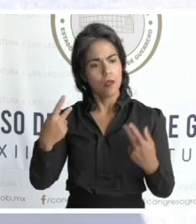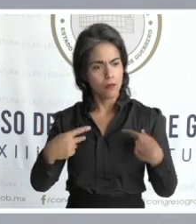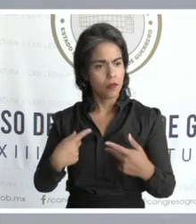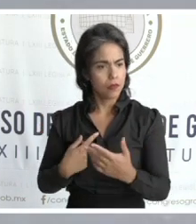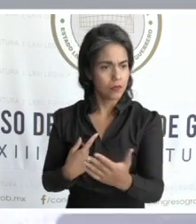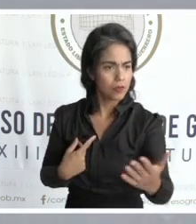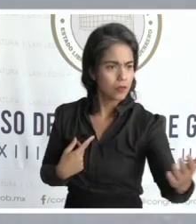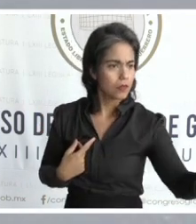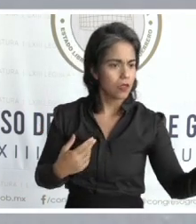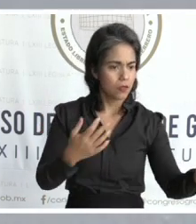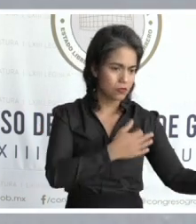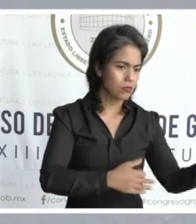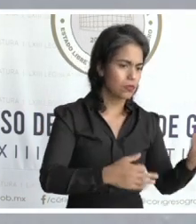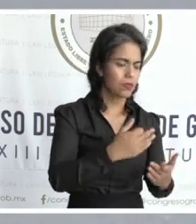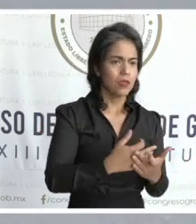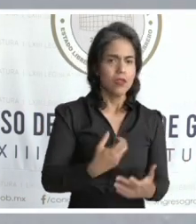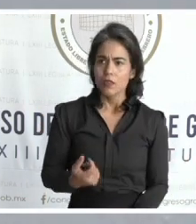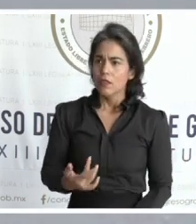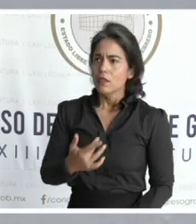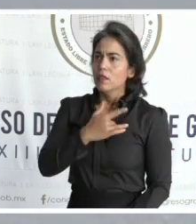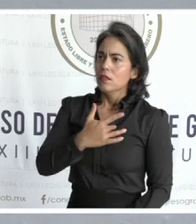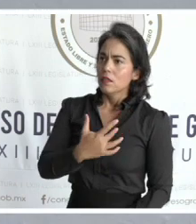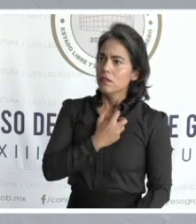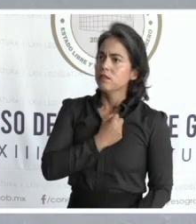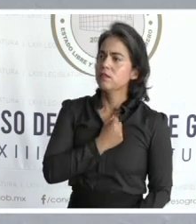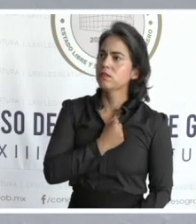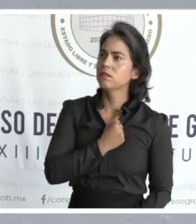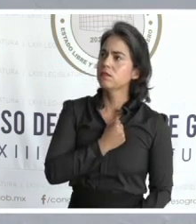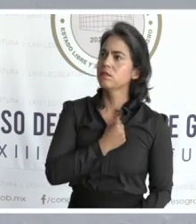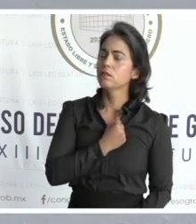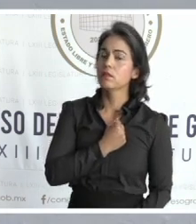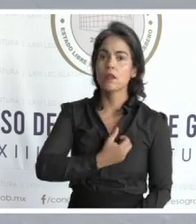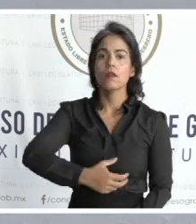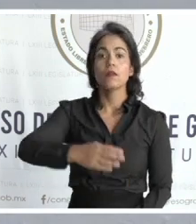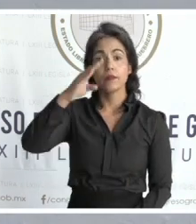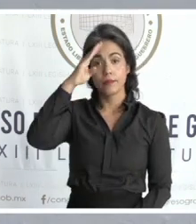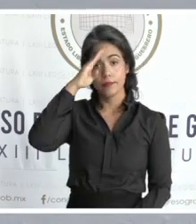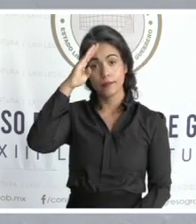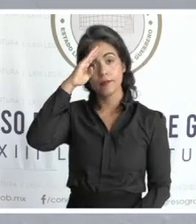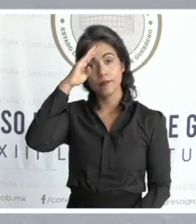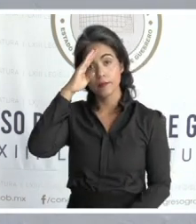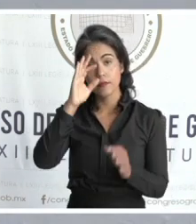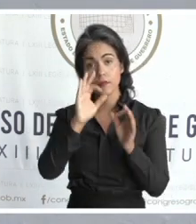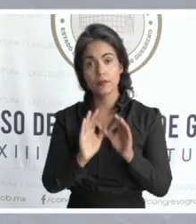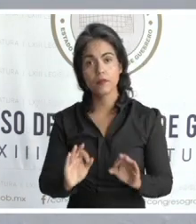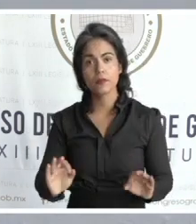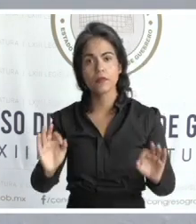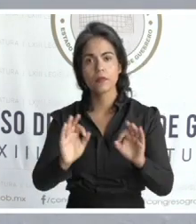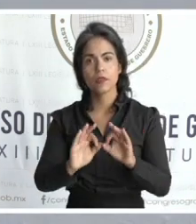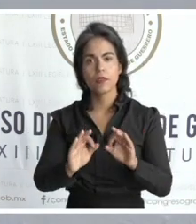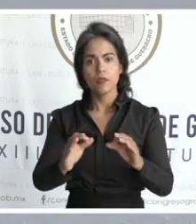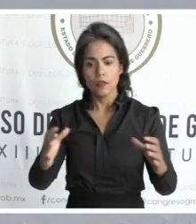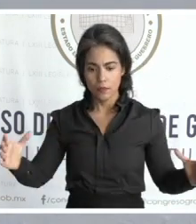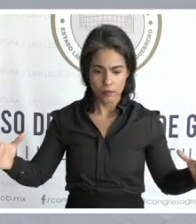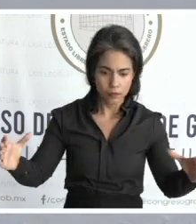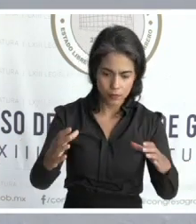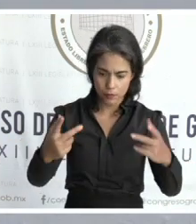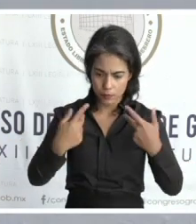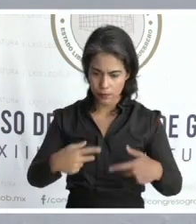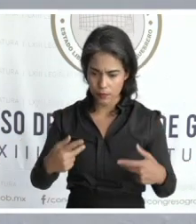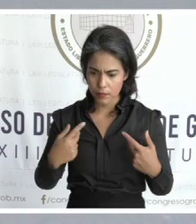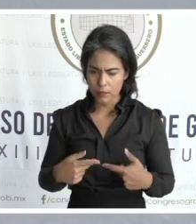como sociedad, nos debe hacer reflexionar sobre qué sociedad estamos